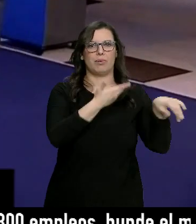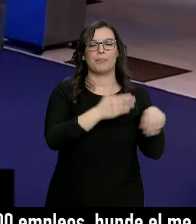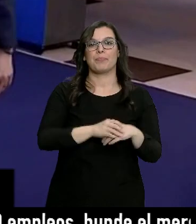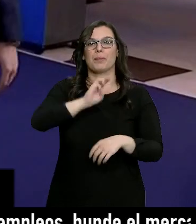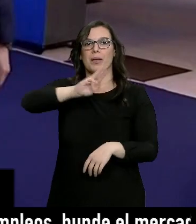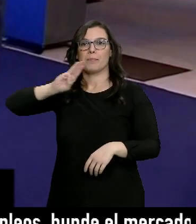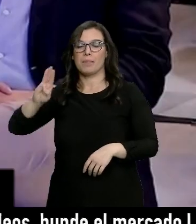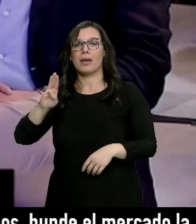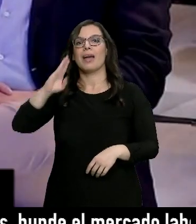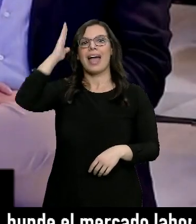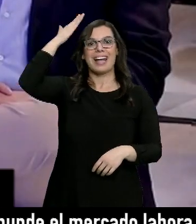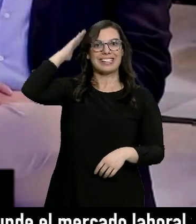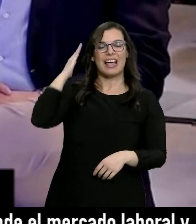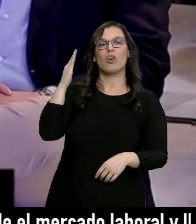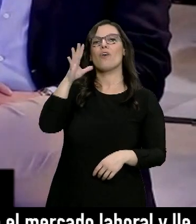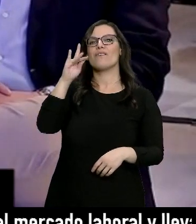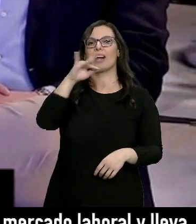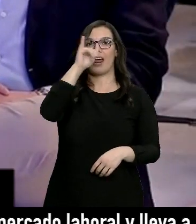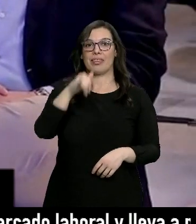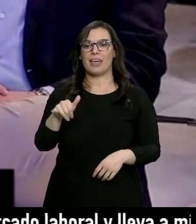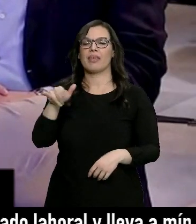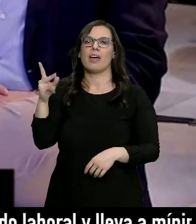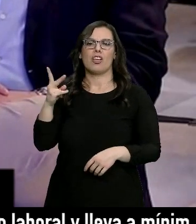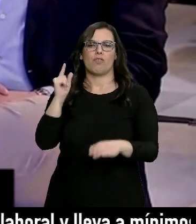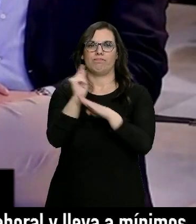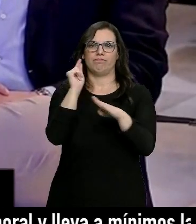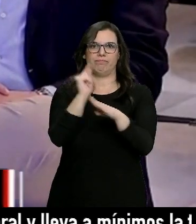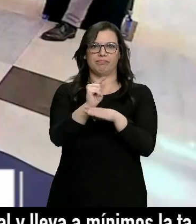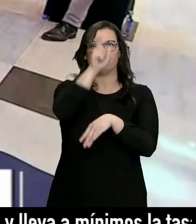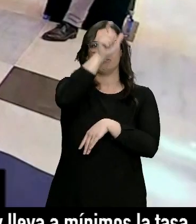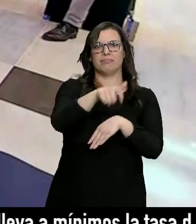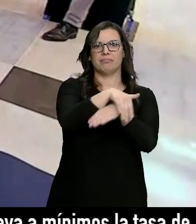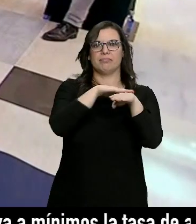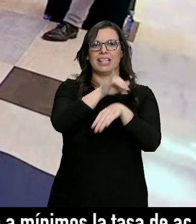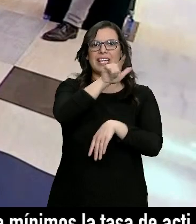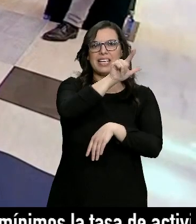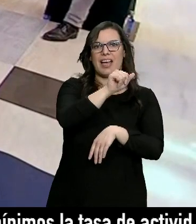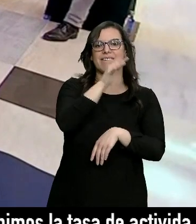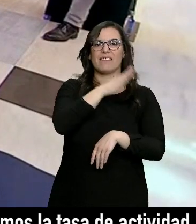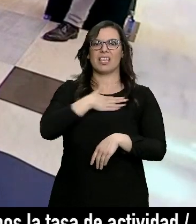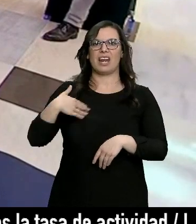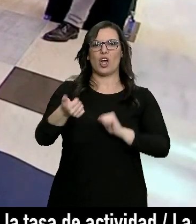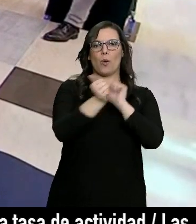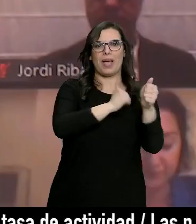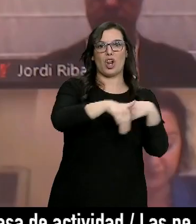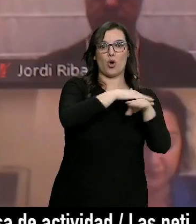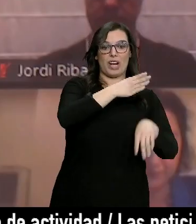Fernández critican la llegada de Illa para crear, dicen, otra coalición Frankenstein en Cataluña.